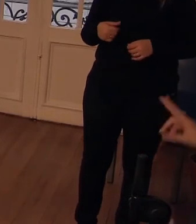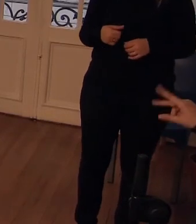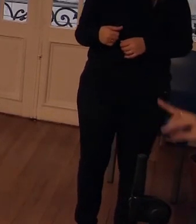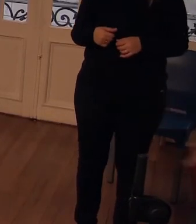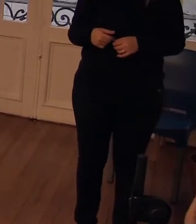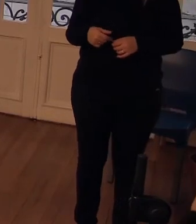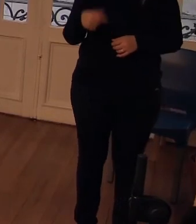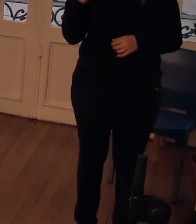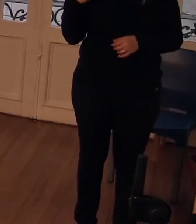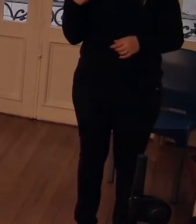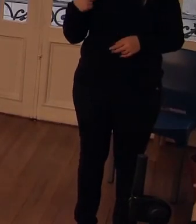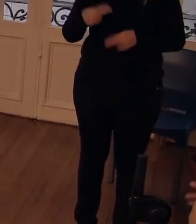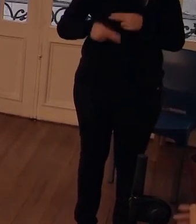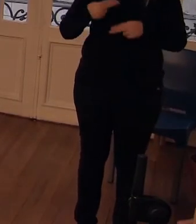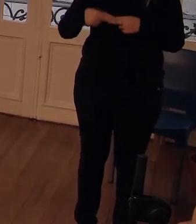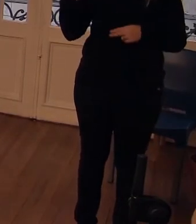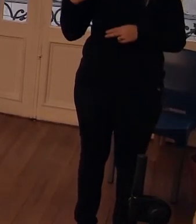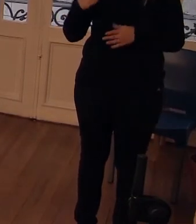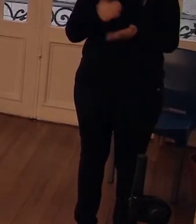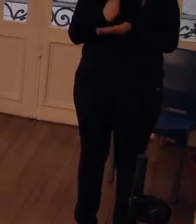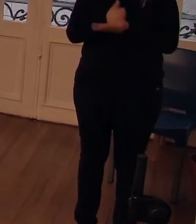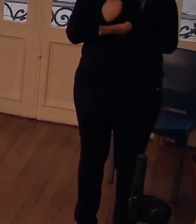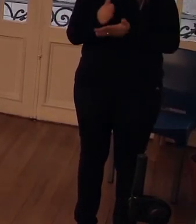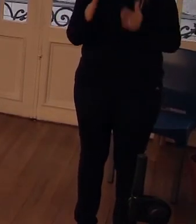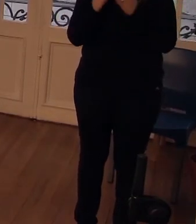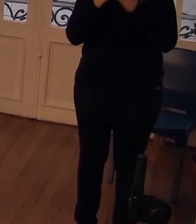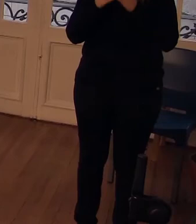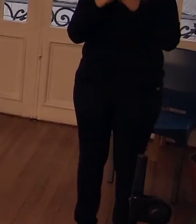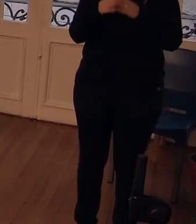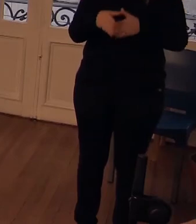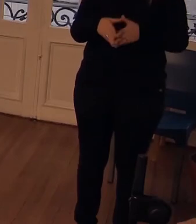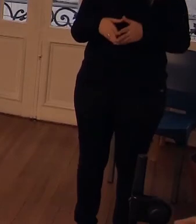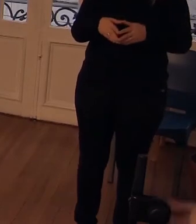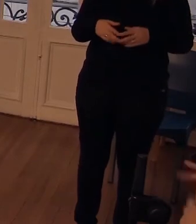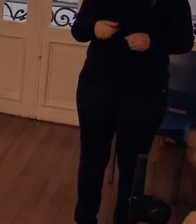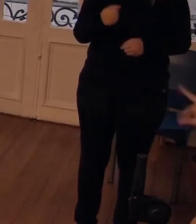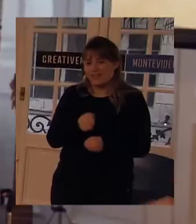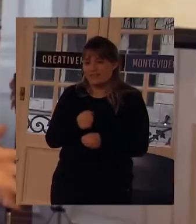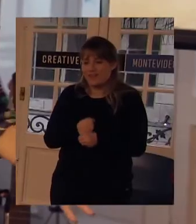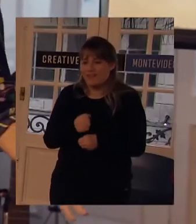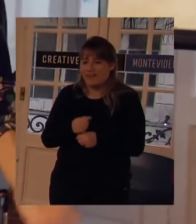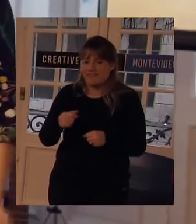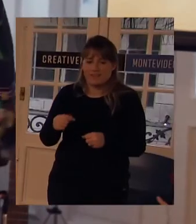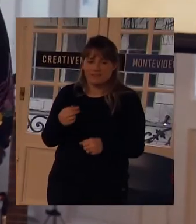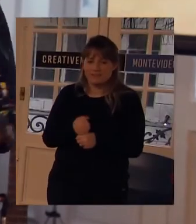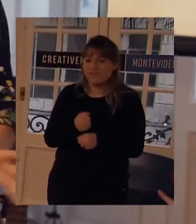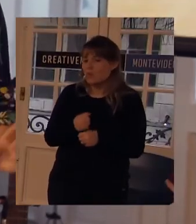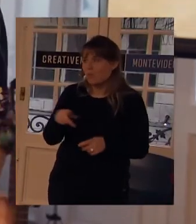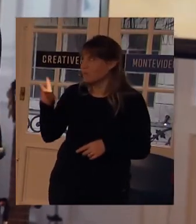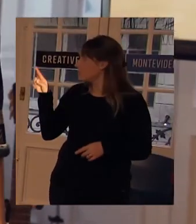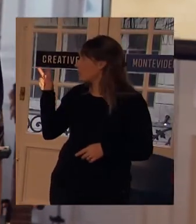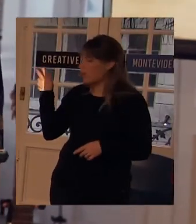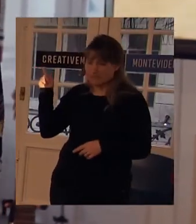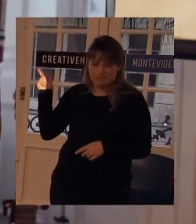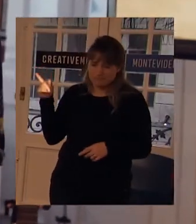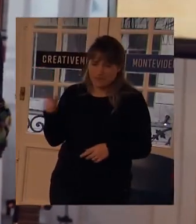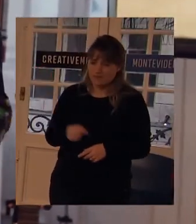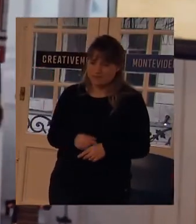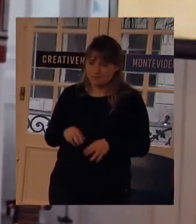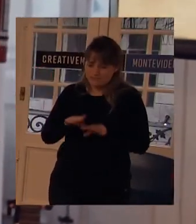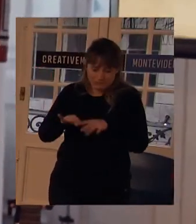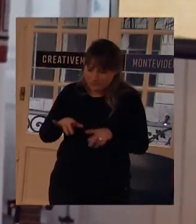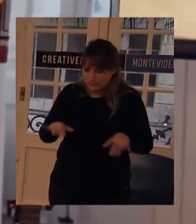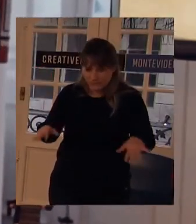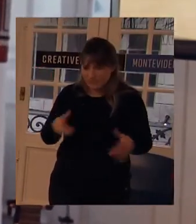Era freelancer, tenía un montón de clientes, tenía 3 kioscos, 4 o 5 abiertos al mismo tiempo. No podía. Muy